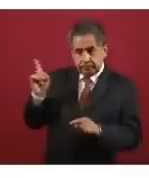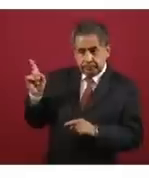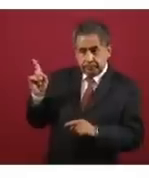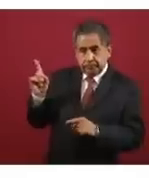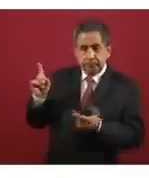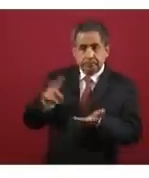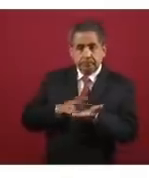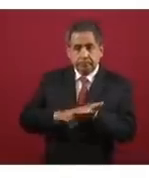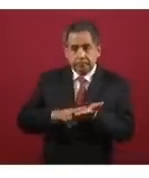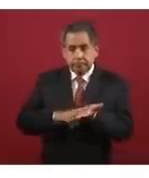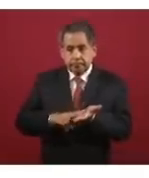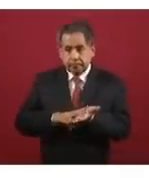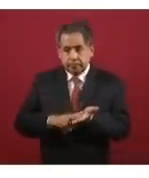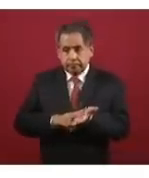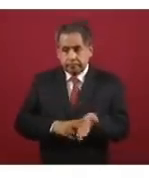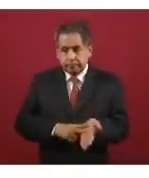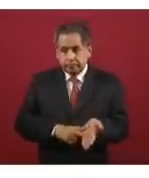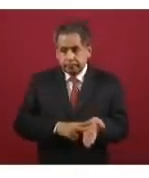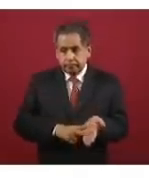verde